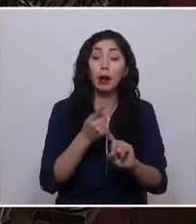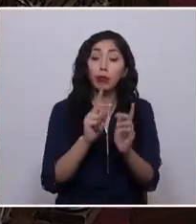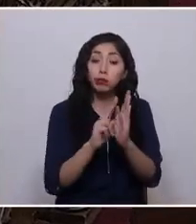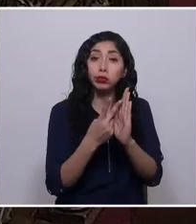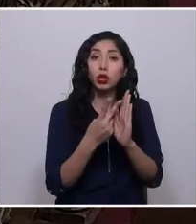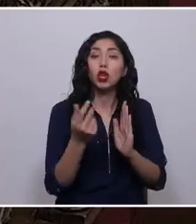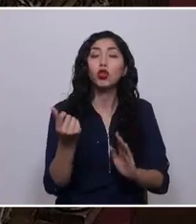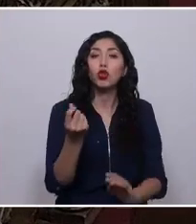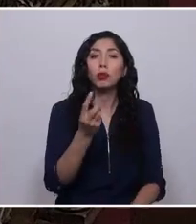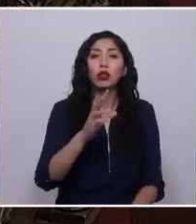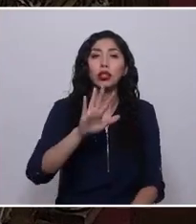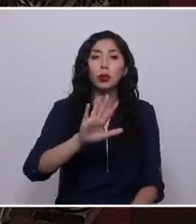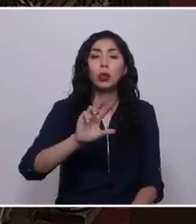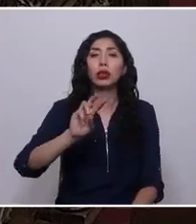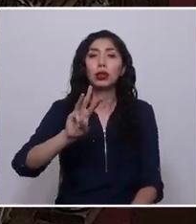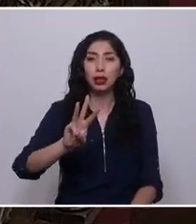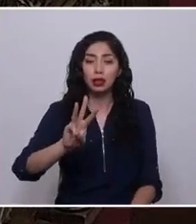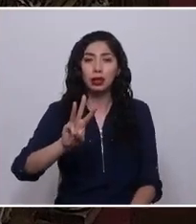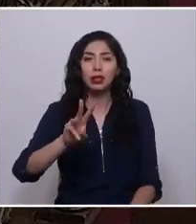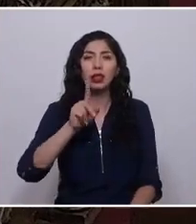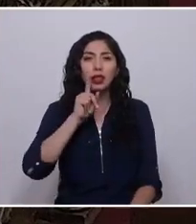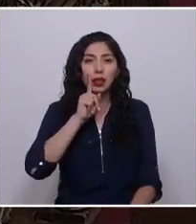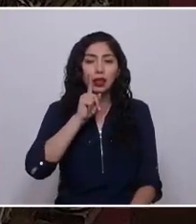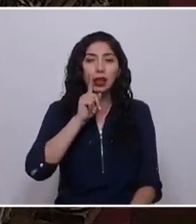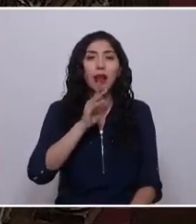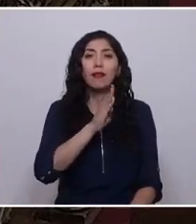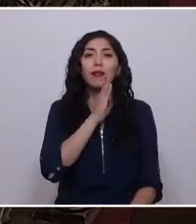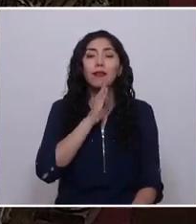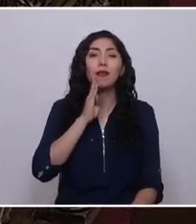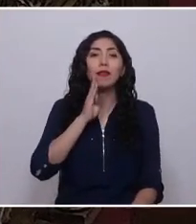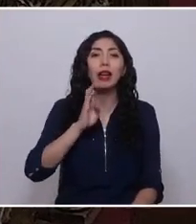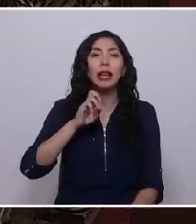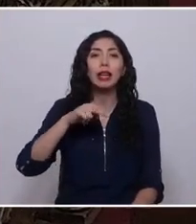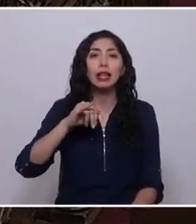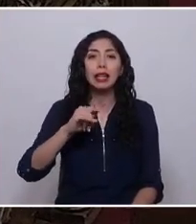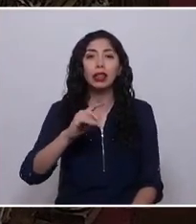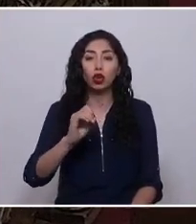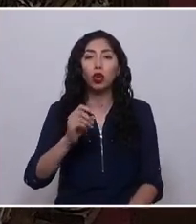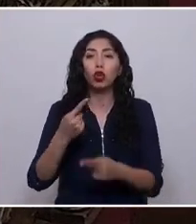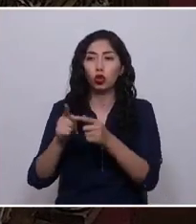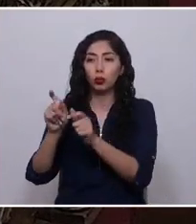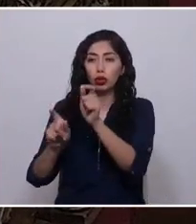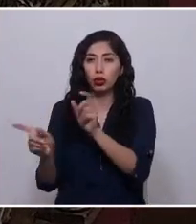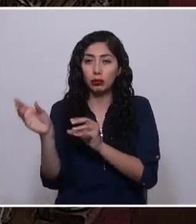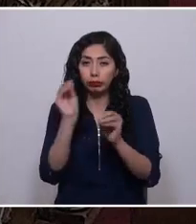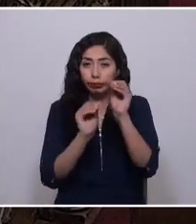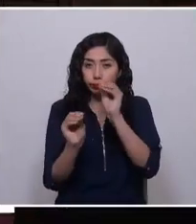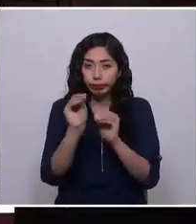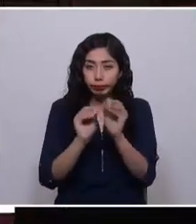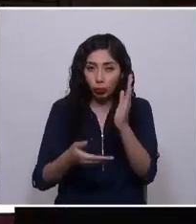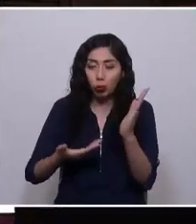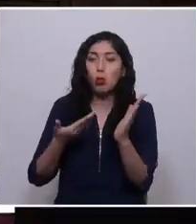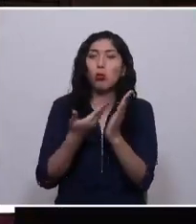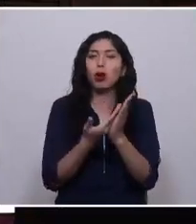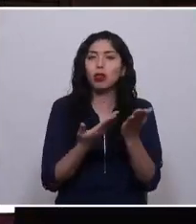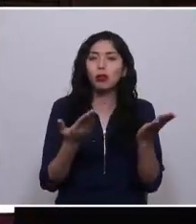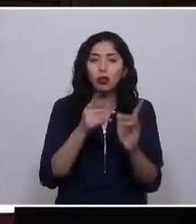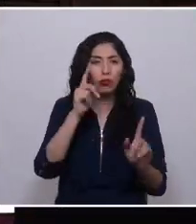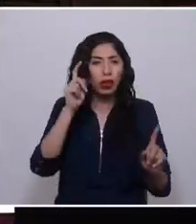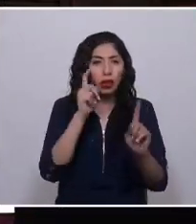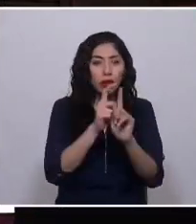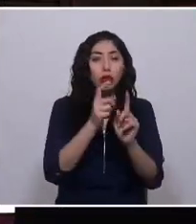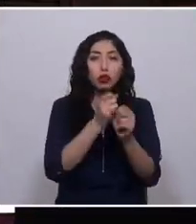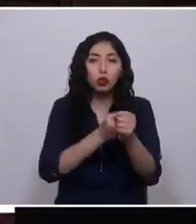53 del convencional Benito Baranda y otras autoras y autores para sustituir